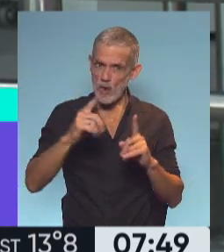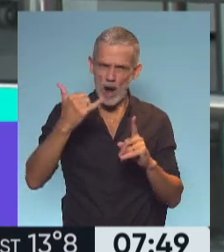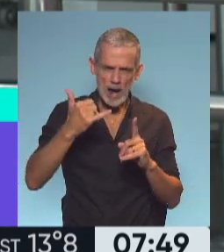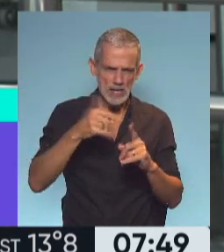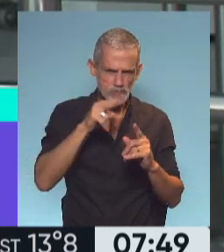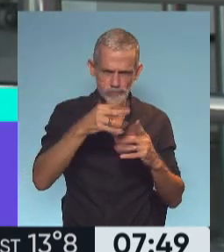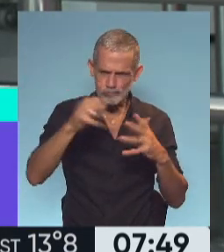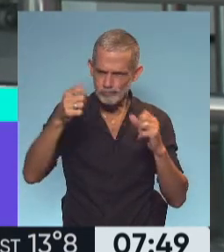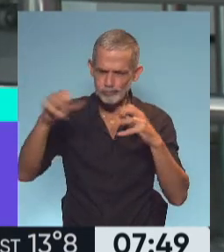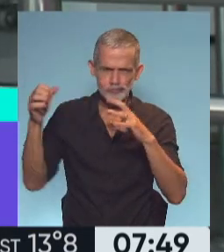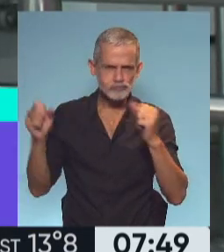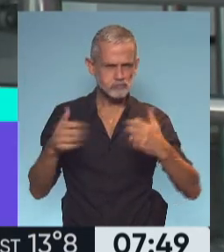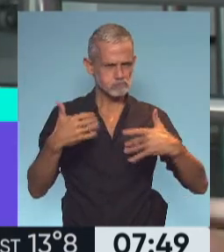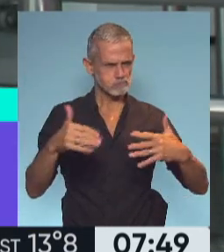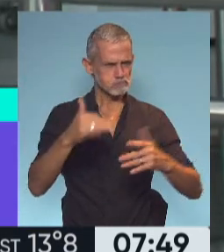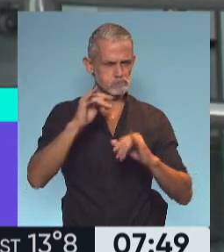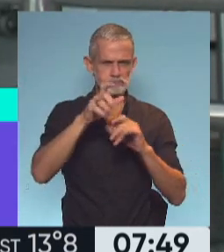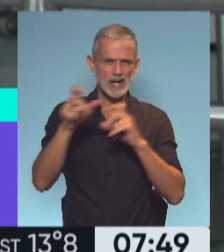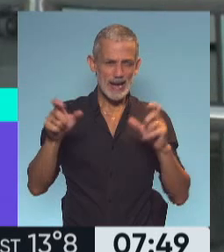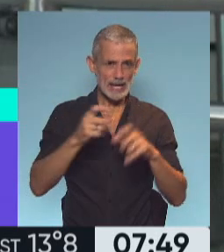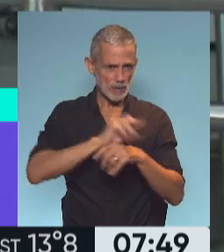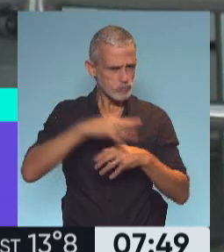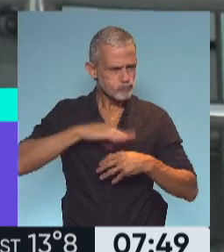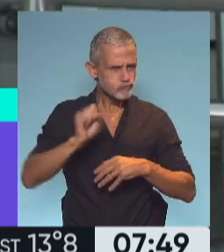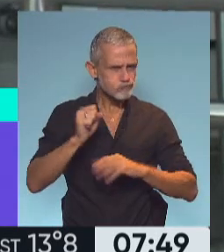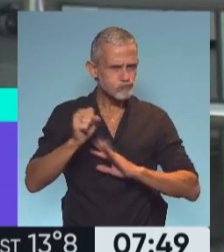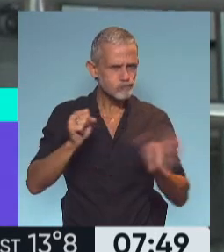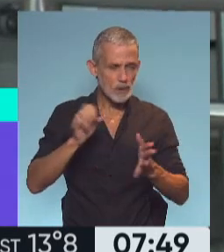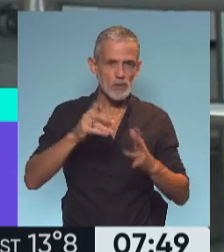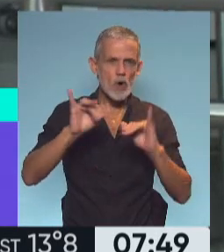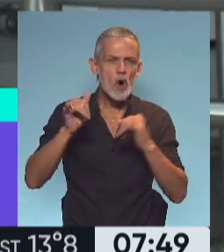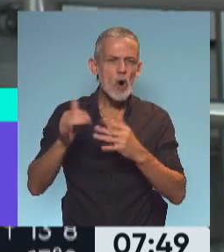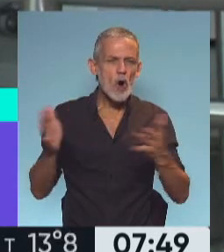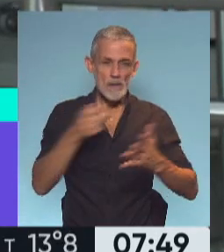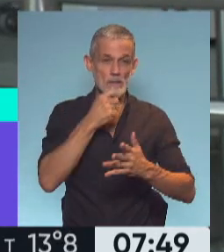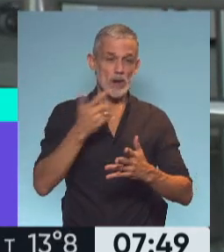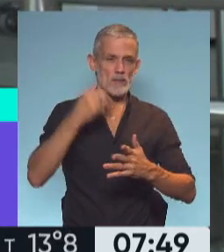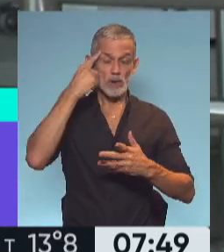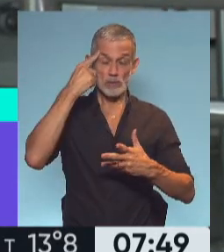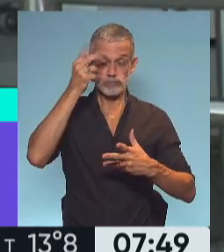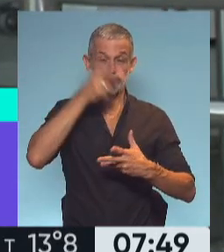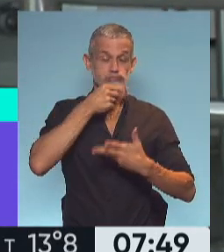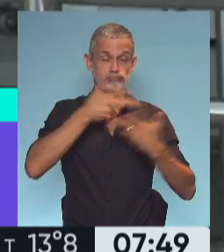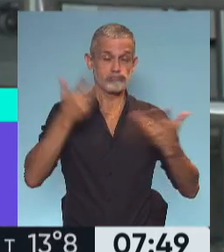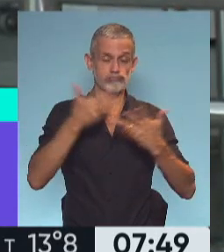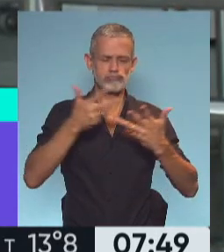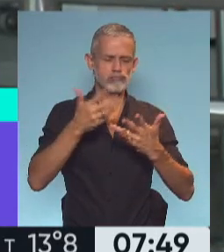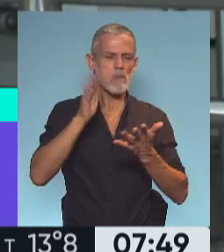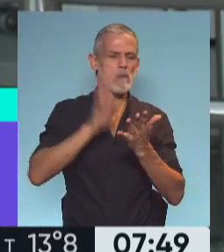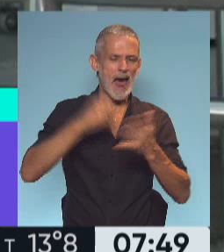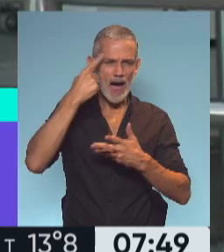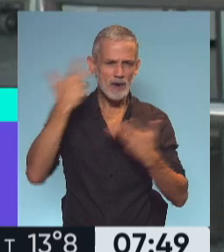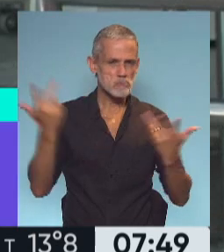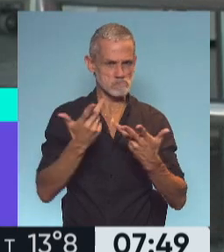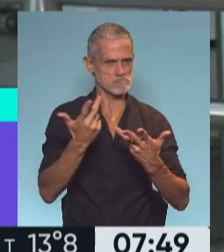algunas patologías que corresponden a gente que transitó el COVID y es gente muy joven, por ejemplo, ciertas lagunas mentales o ciertos hábitos que antes eran comunes